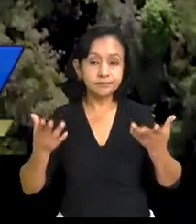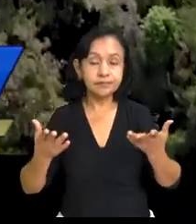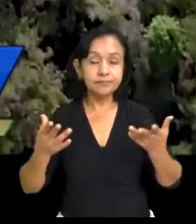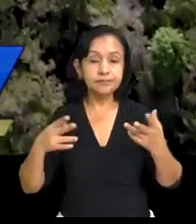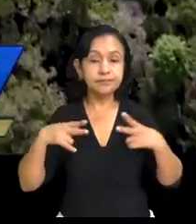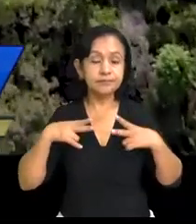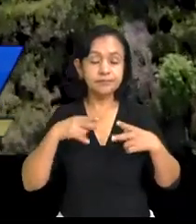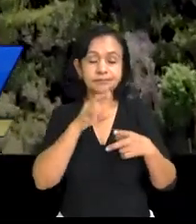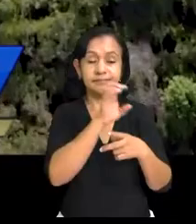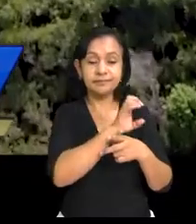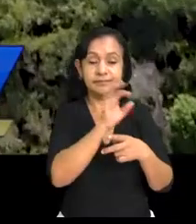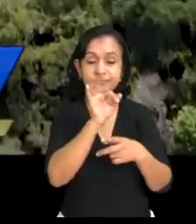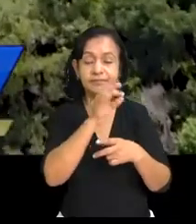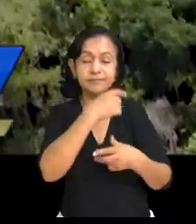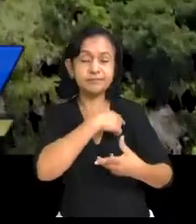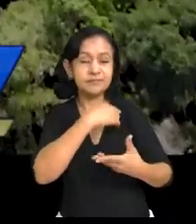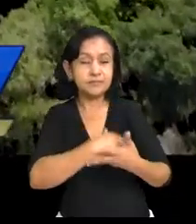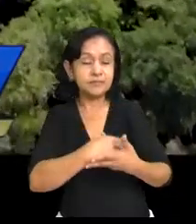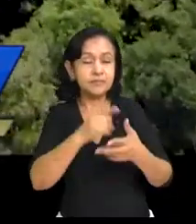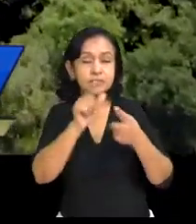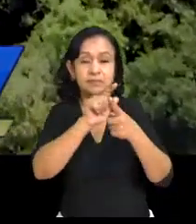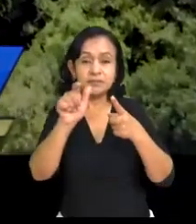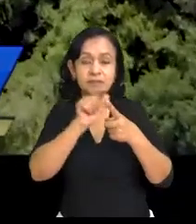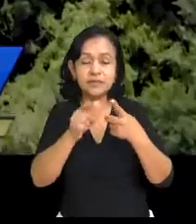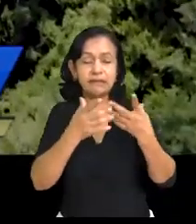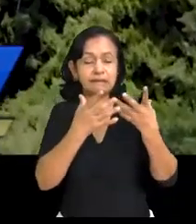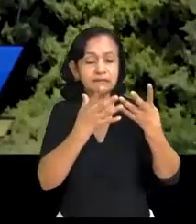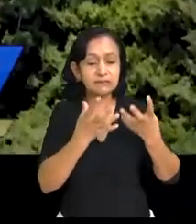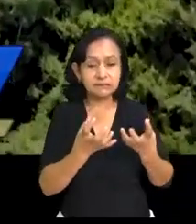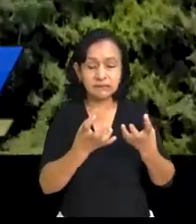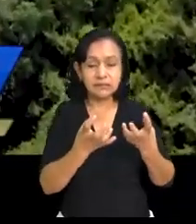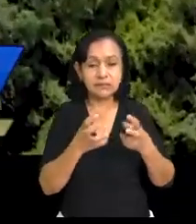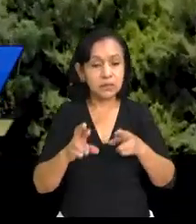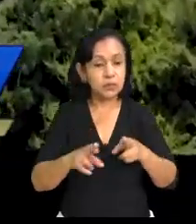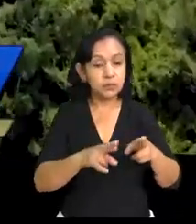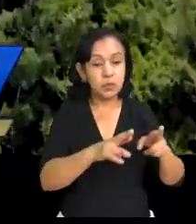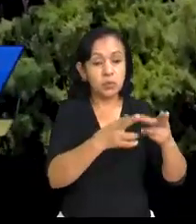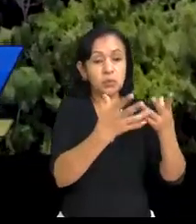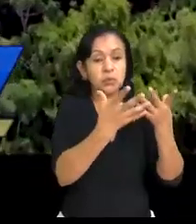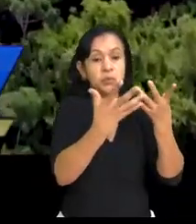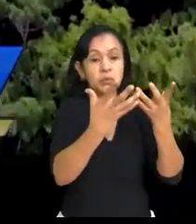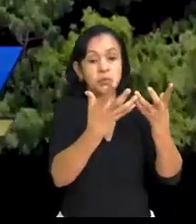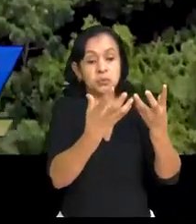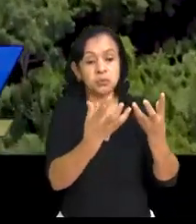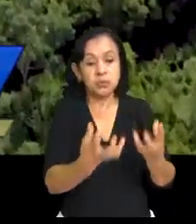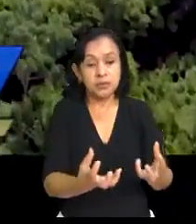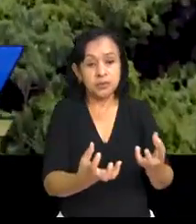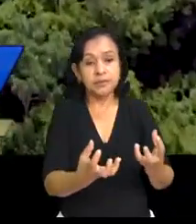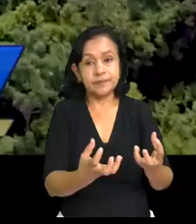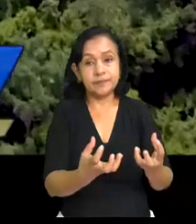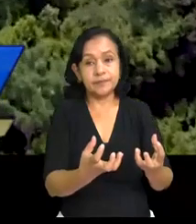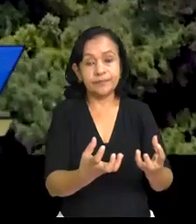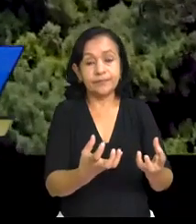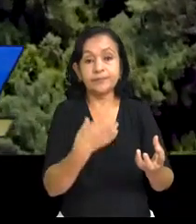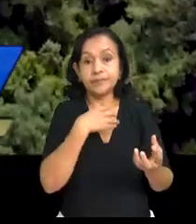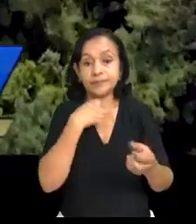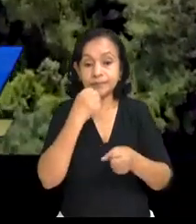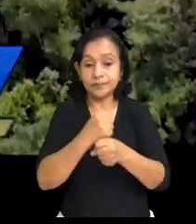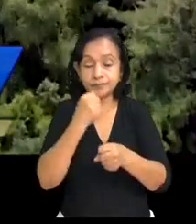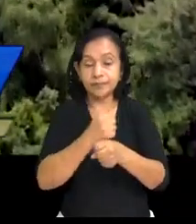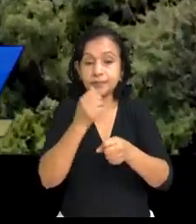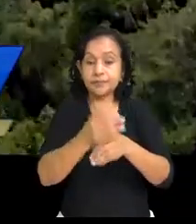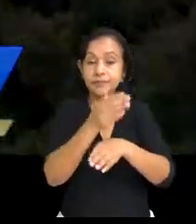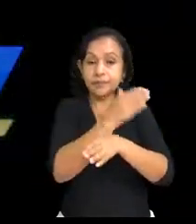abril ya menos, pero enero, febrero y marzo son meses que tienen estrés hídrico en el Pacífico. No fuera por todo el trabajo que se ha